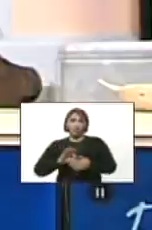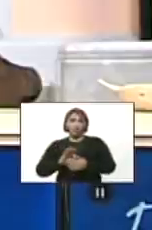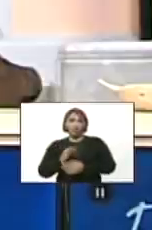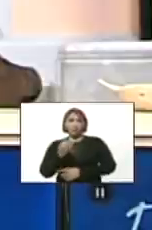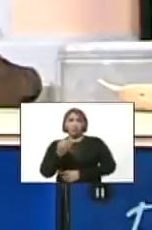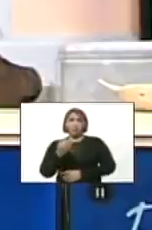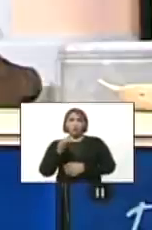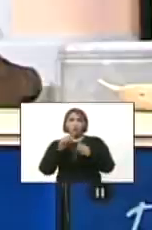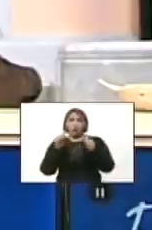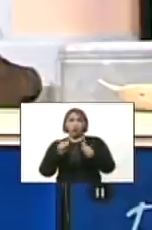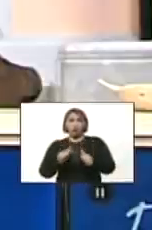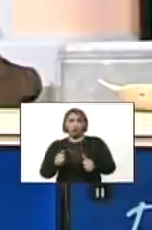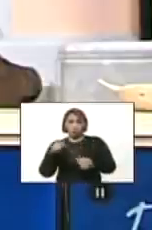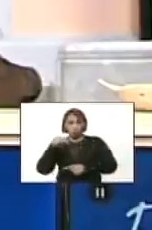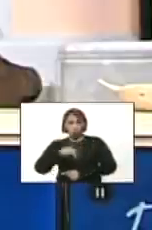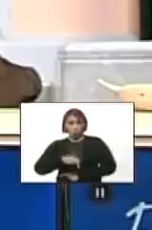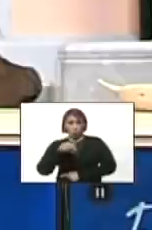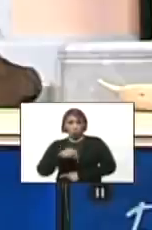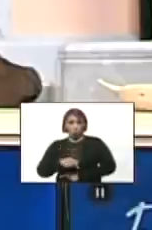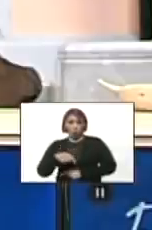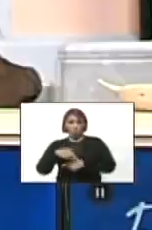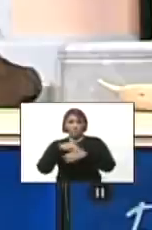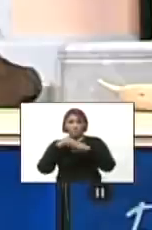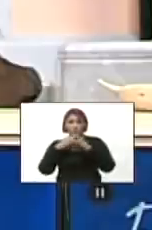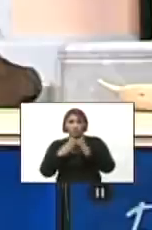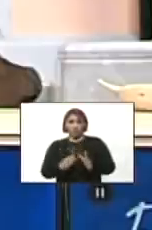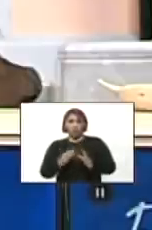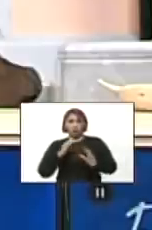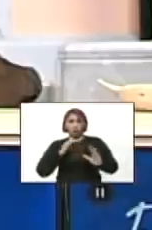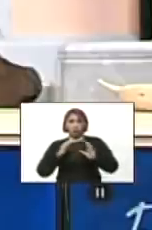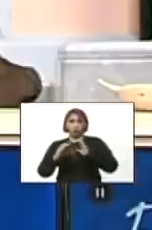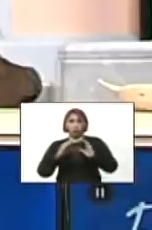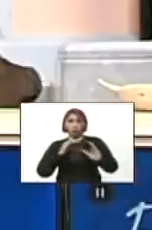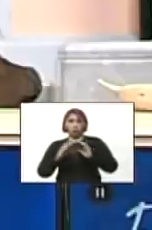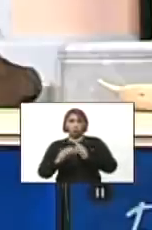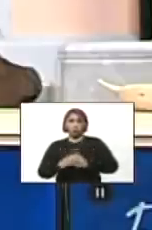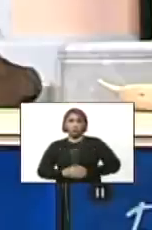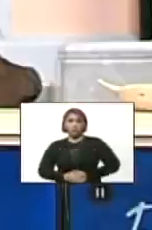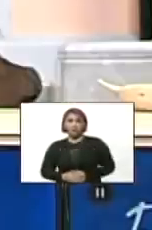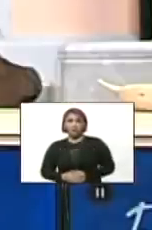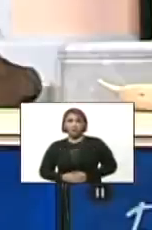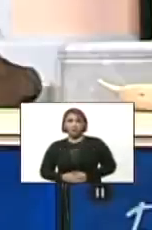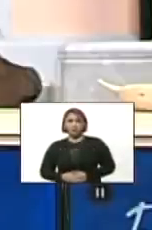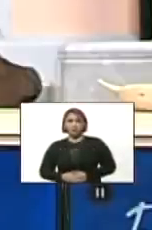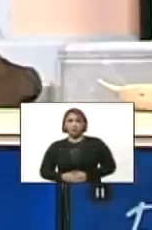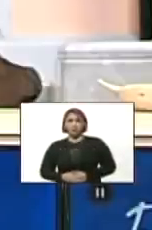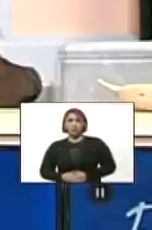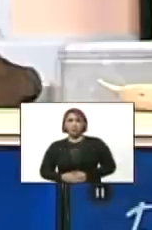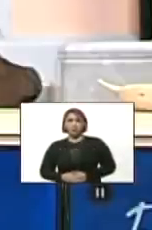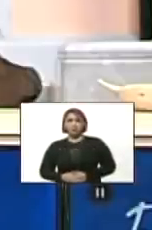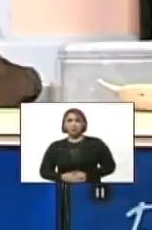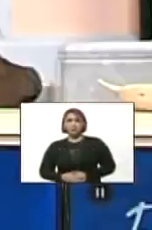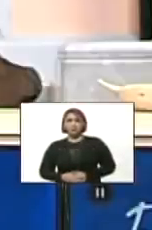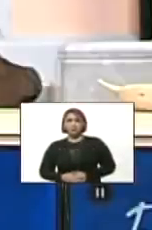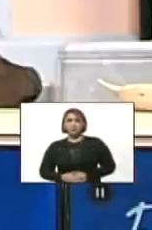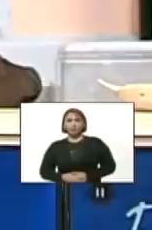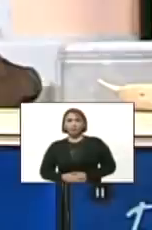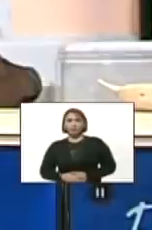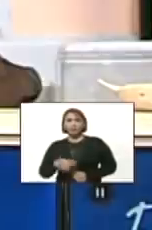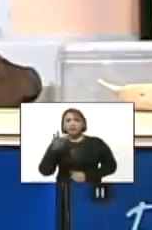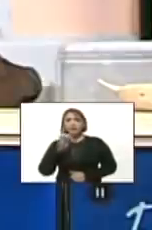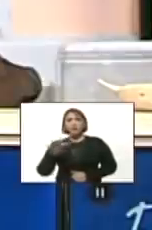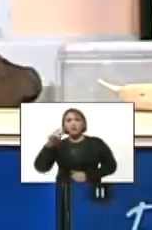el hoy ministro Alfred Nazaret Ñáñez, mejor conocido como Wang Yunli